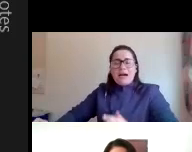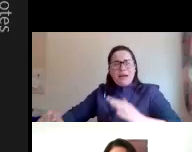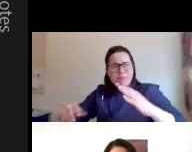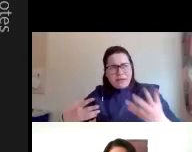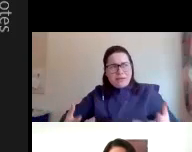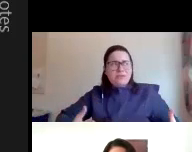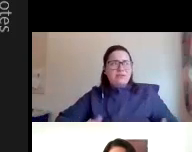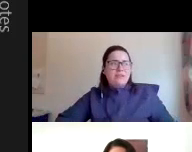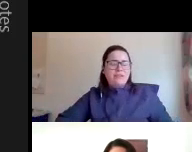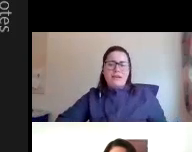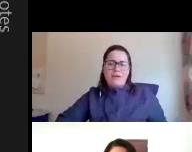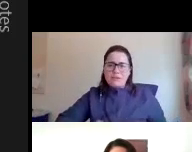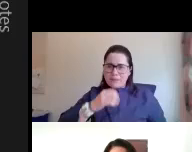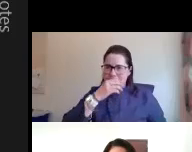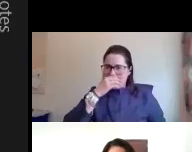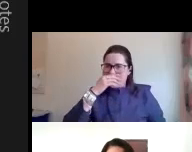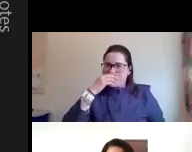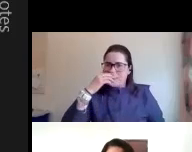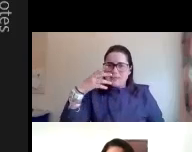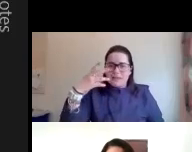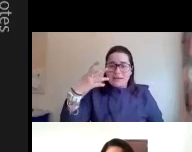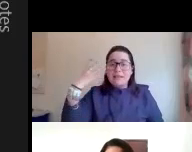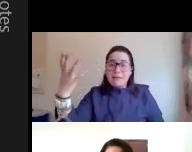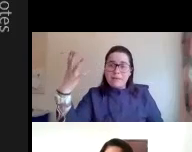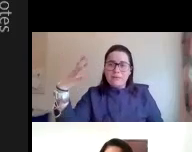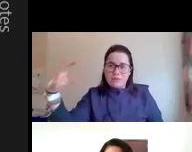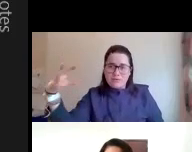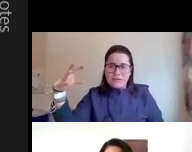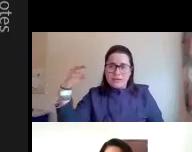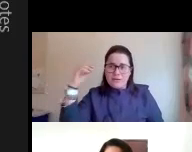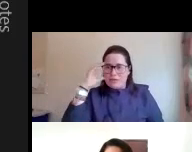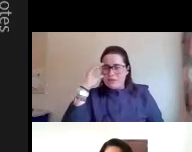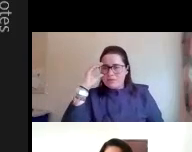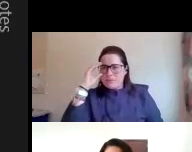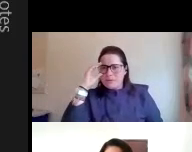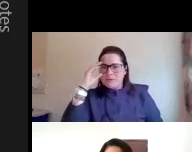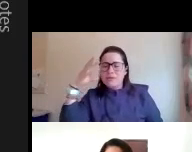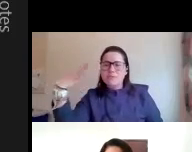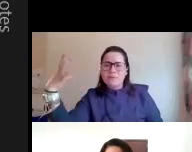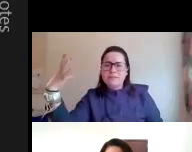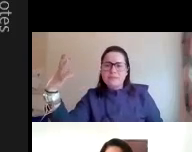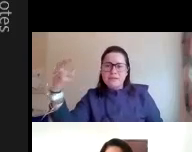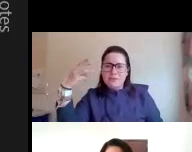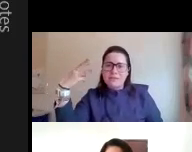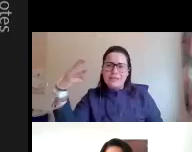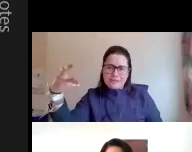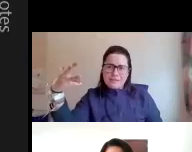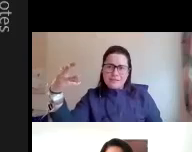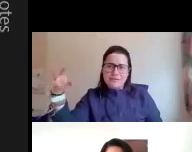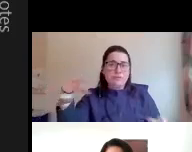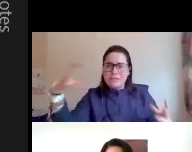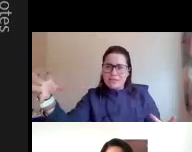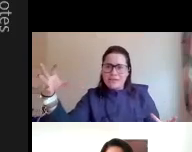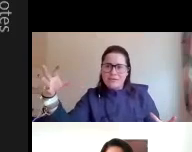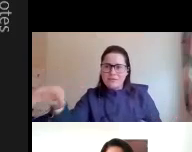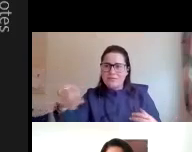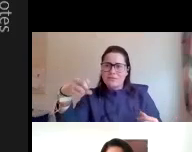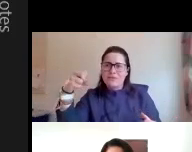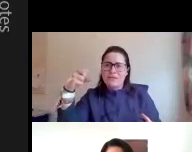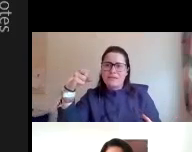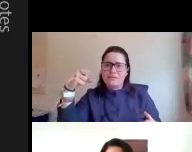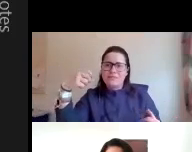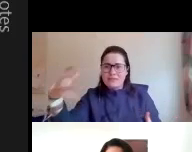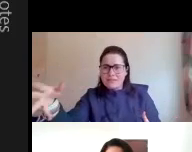Entonces, hay varios indicadores para saber cuál es la etapa eutrófica de los lagos, pero yo les voy a presentar hoy 3, que son los más claros,